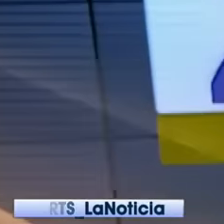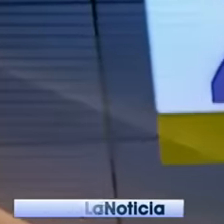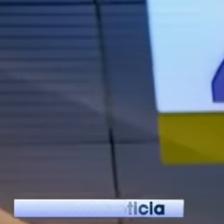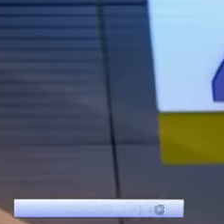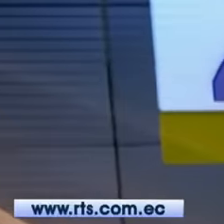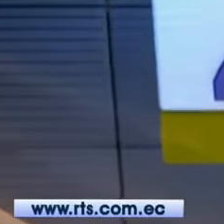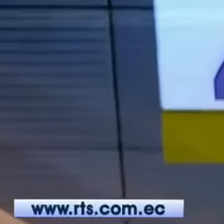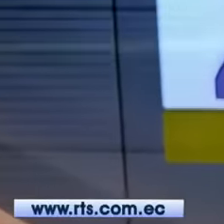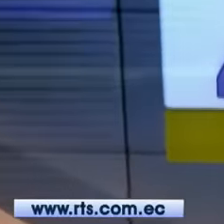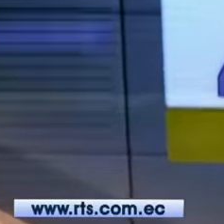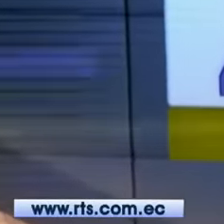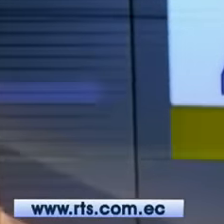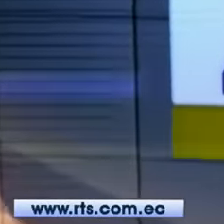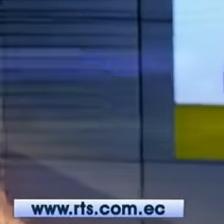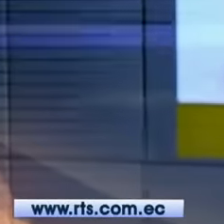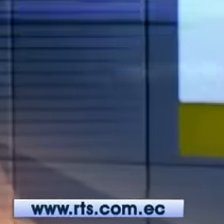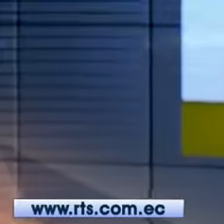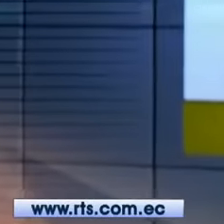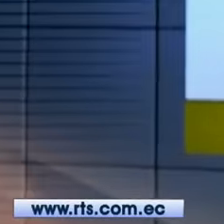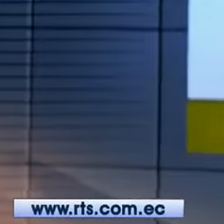Elecciones 2017.